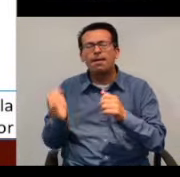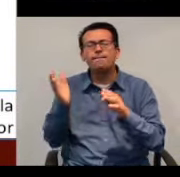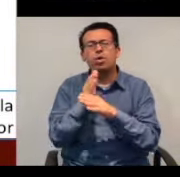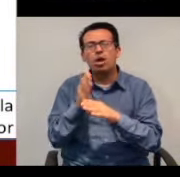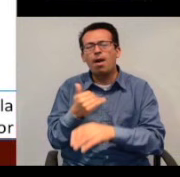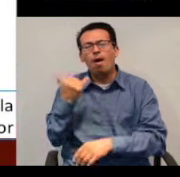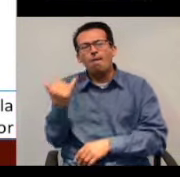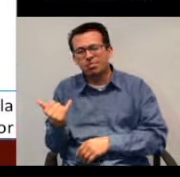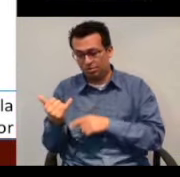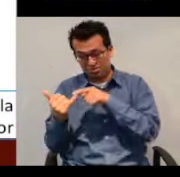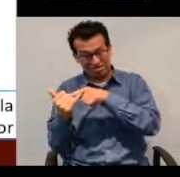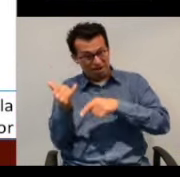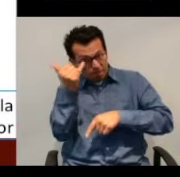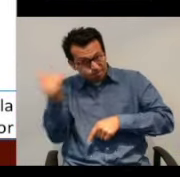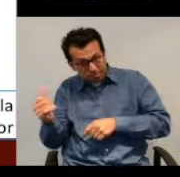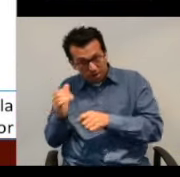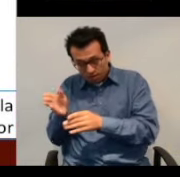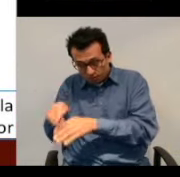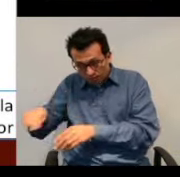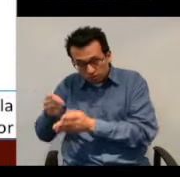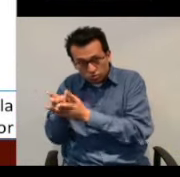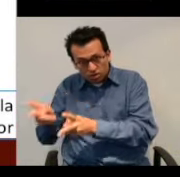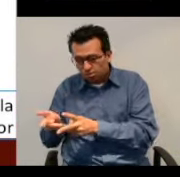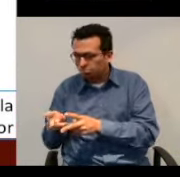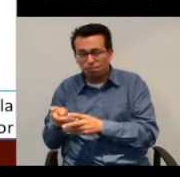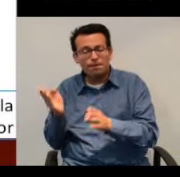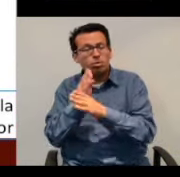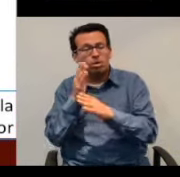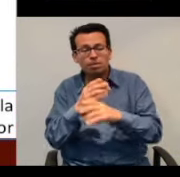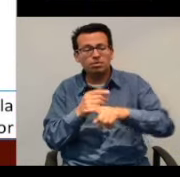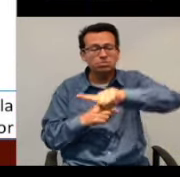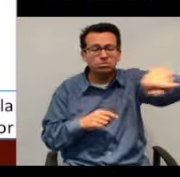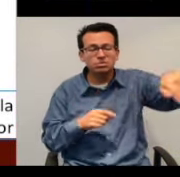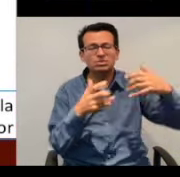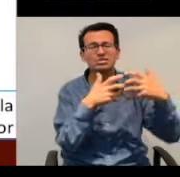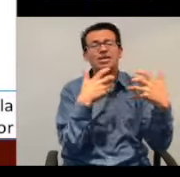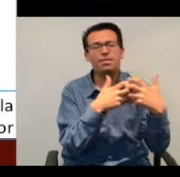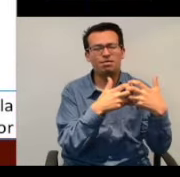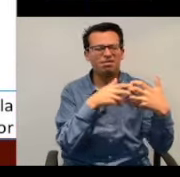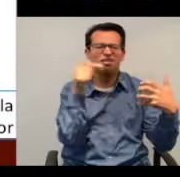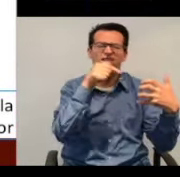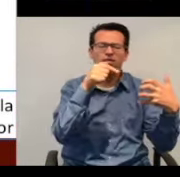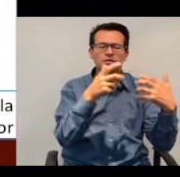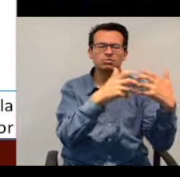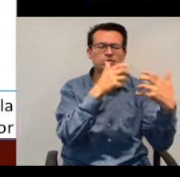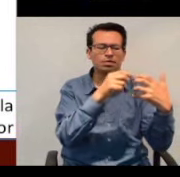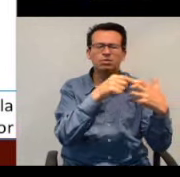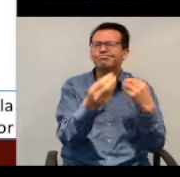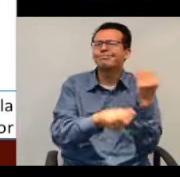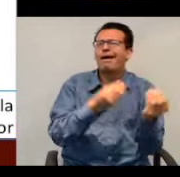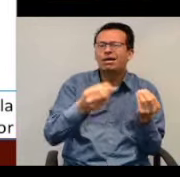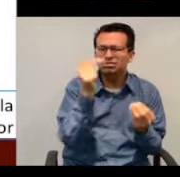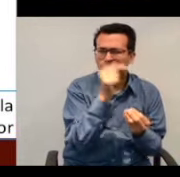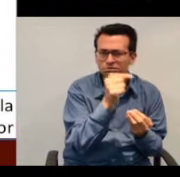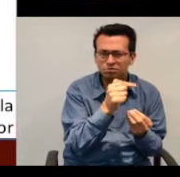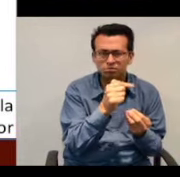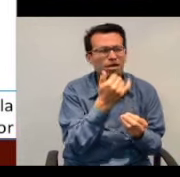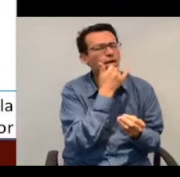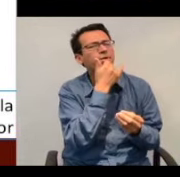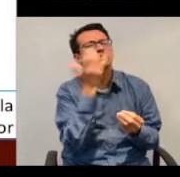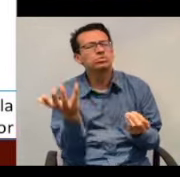sistema. ¿Cómo el sistema o qué ha hecho el sistema para que esos estudiantes puedan acceder, permanecer y graduarse